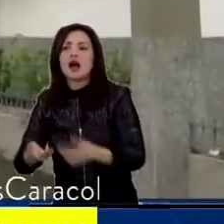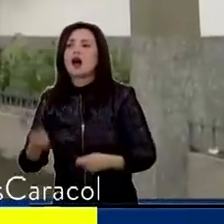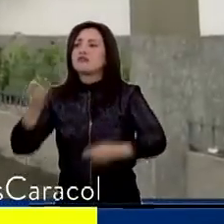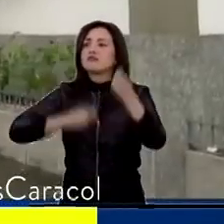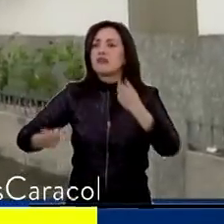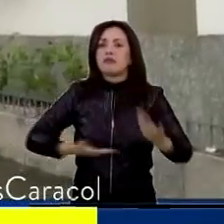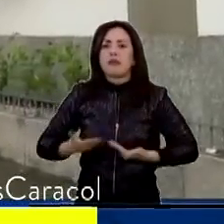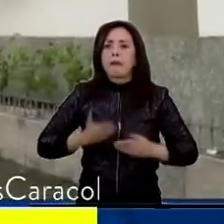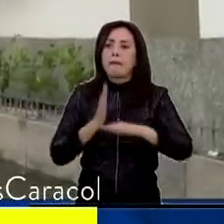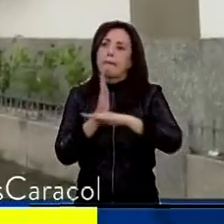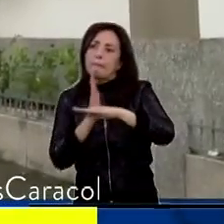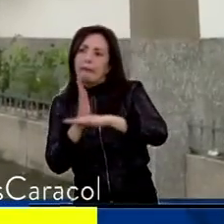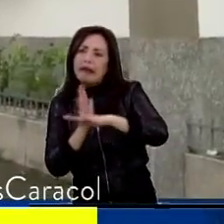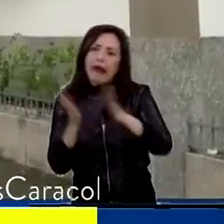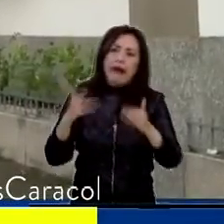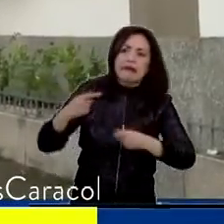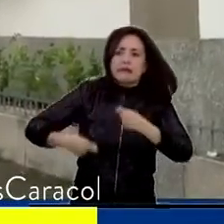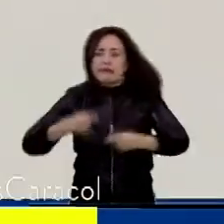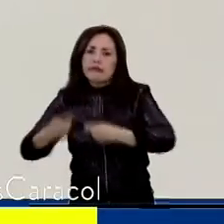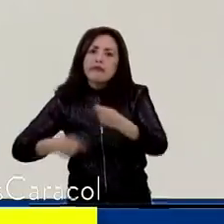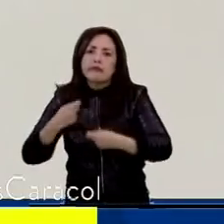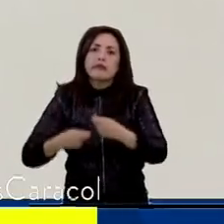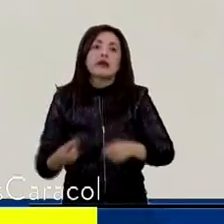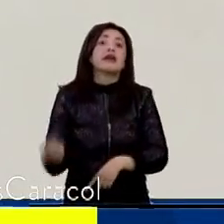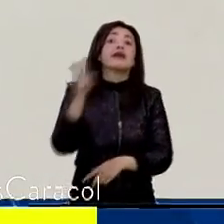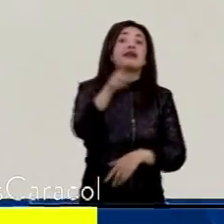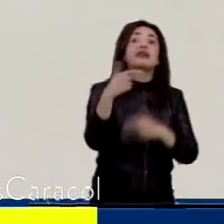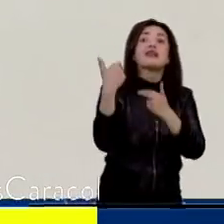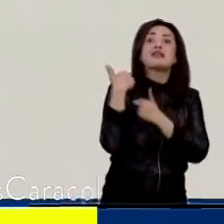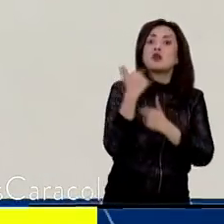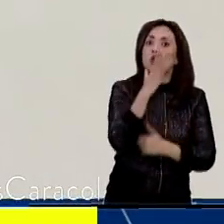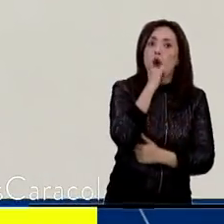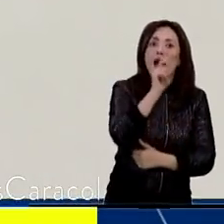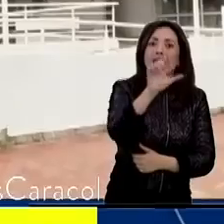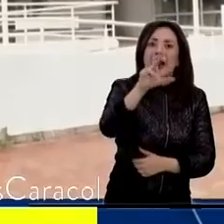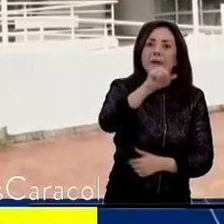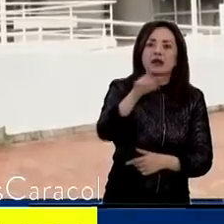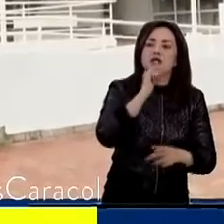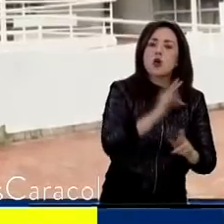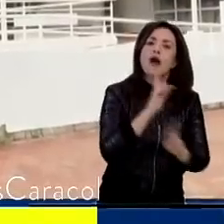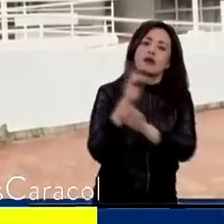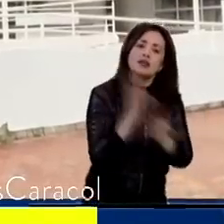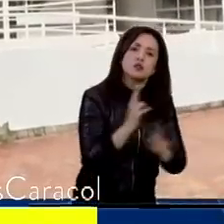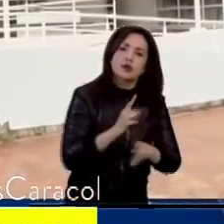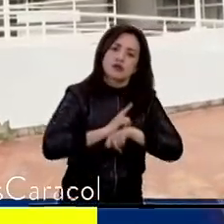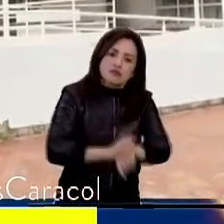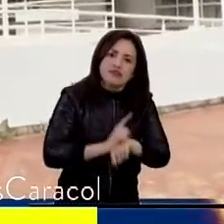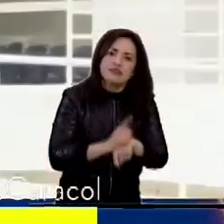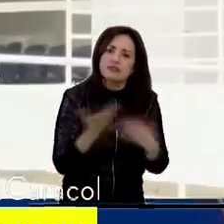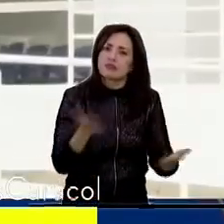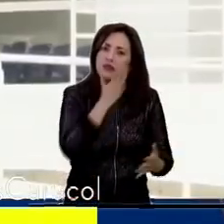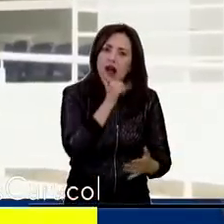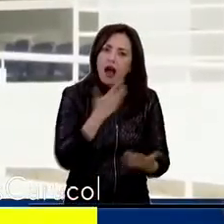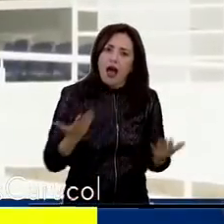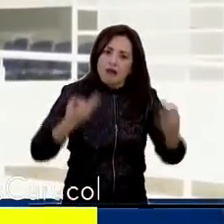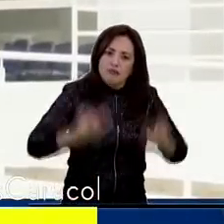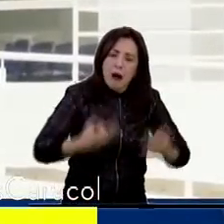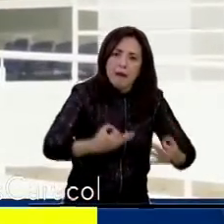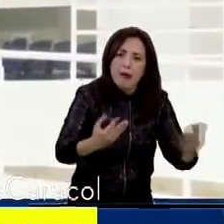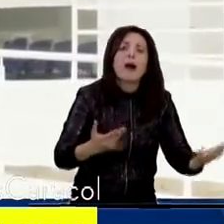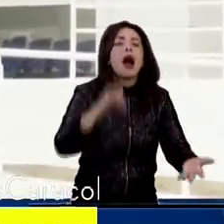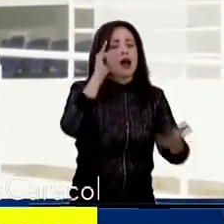media marcha y los irresponsables de las EPS no entreguen los exámenes oportunamente. Por eso los vamos a